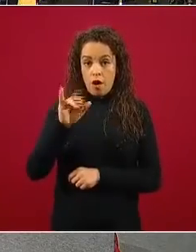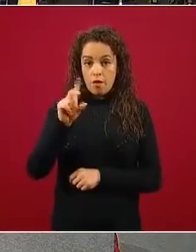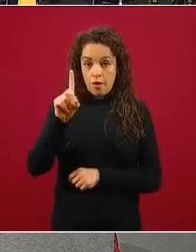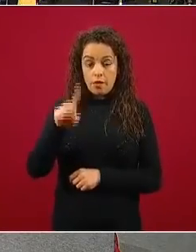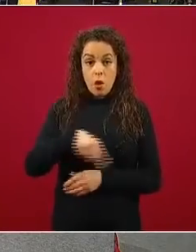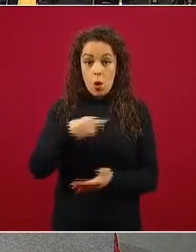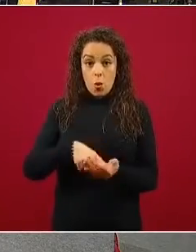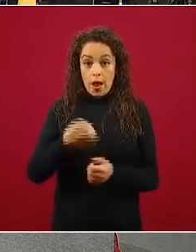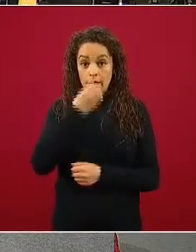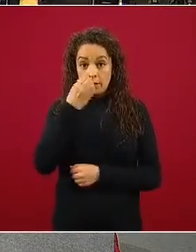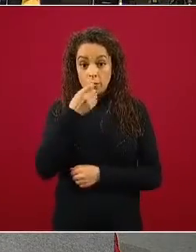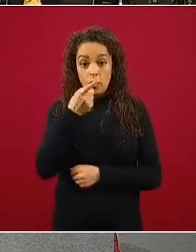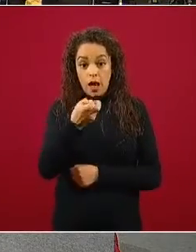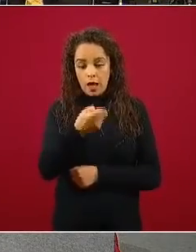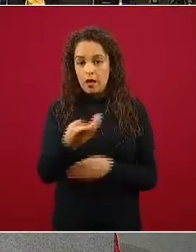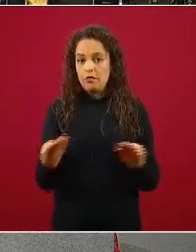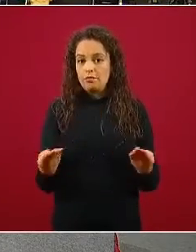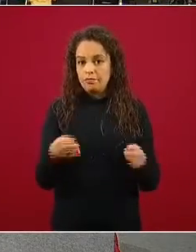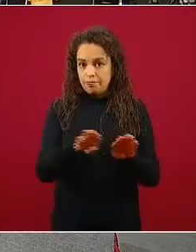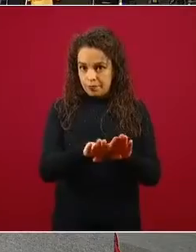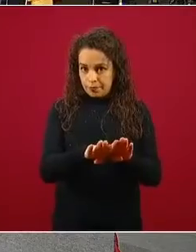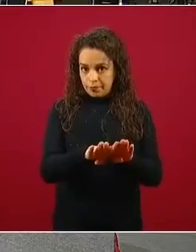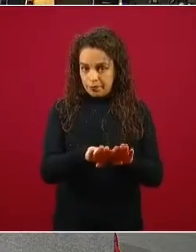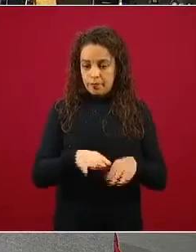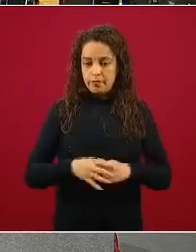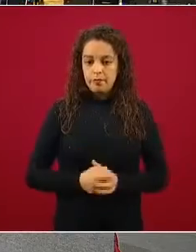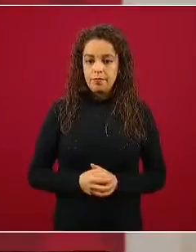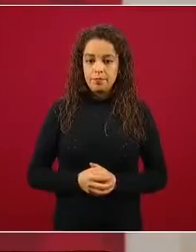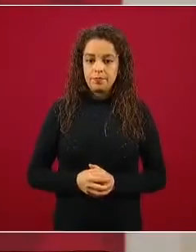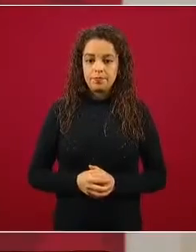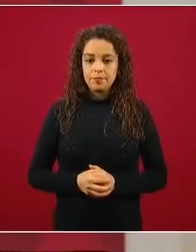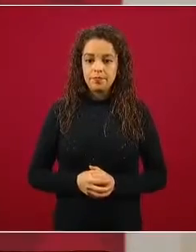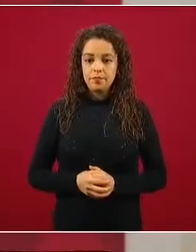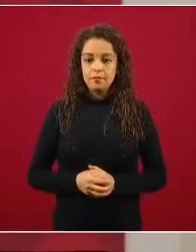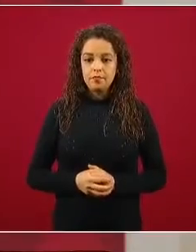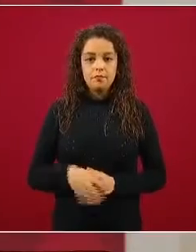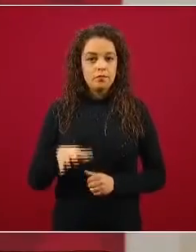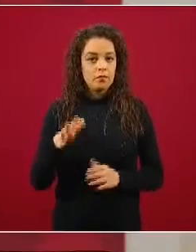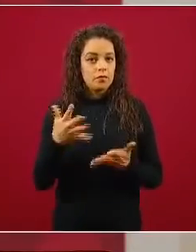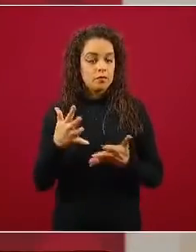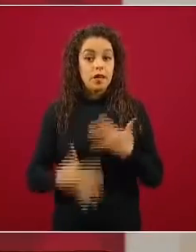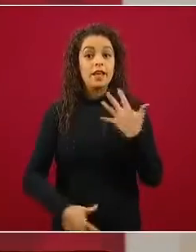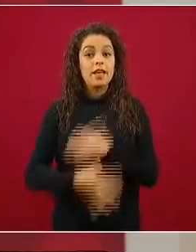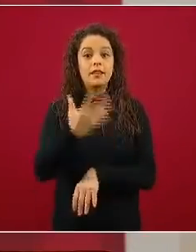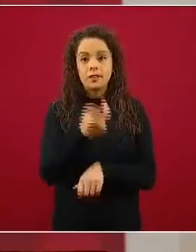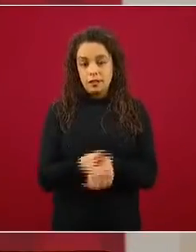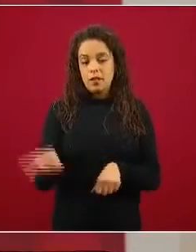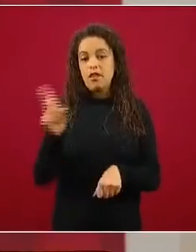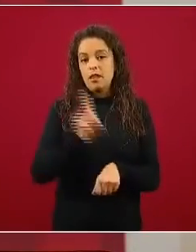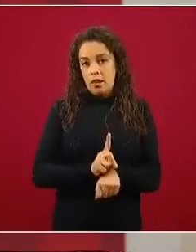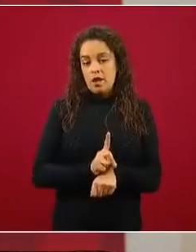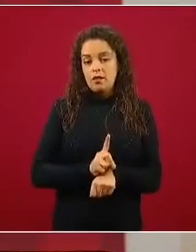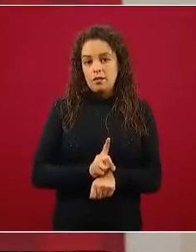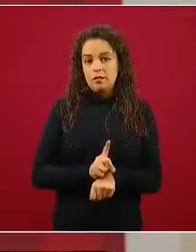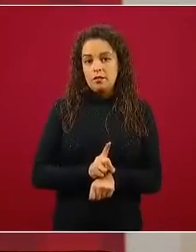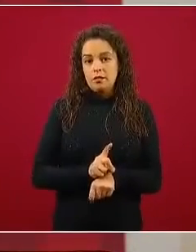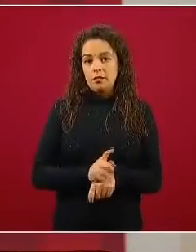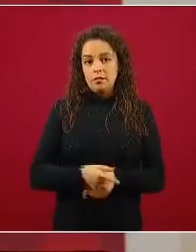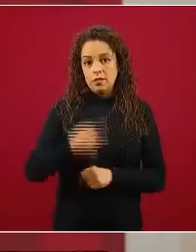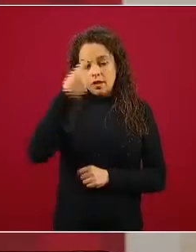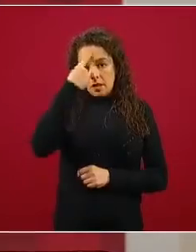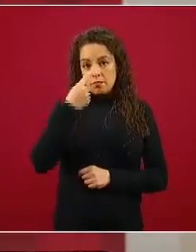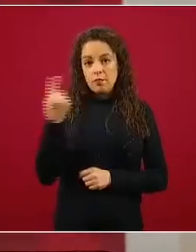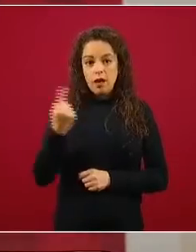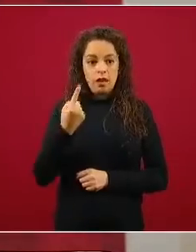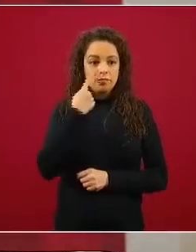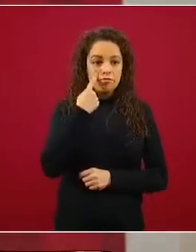esta cerraría y pues tendría que cerrar cuando menos 15 días para pues ver que no